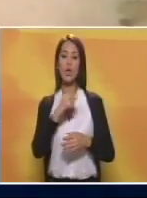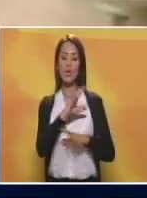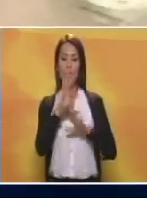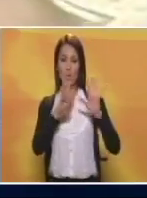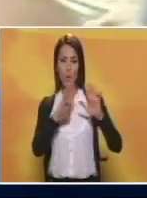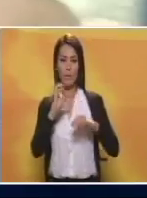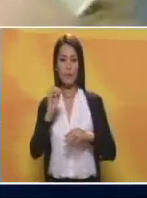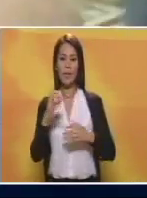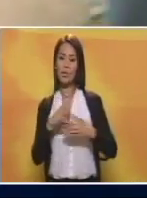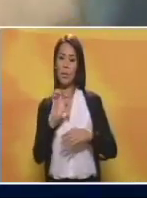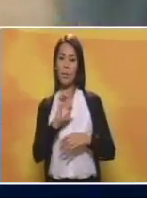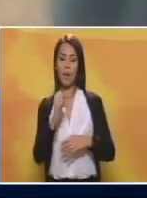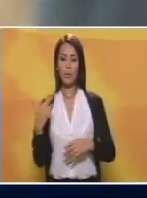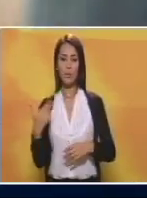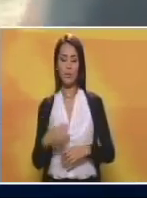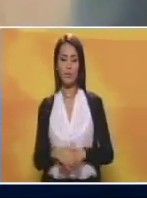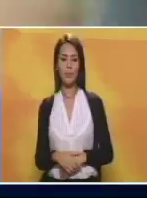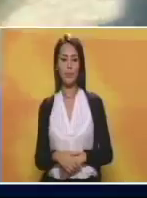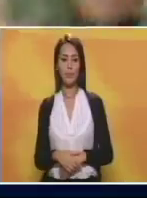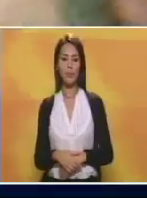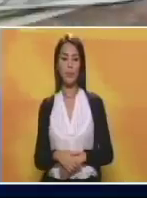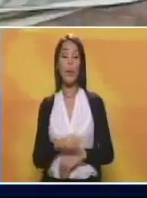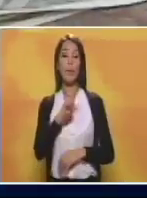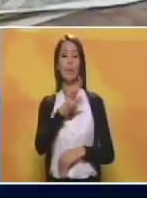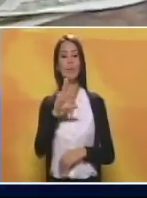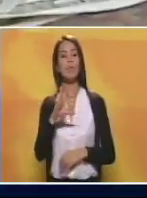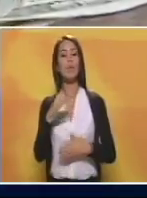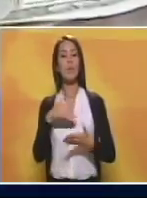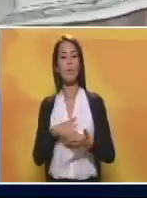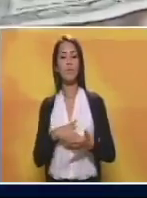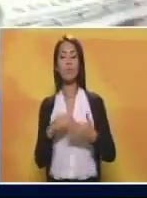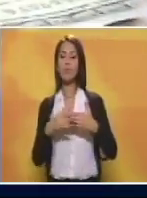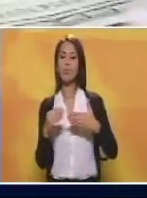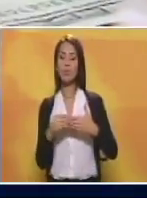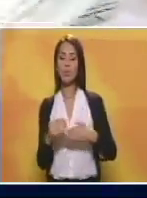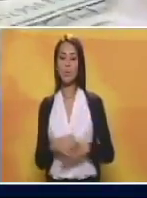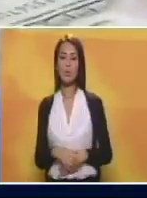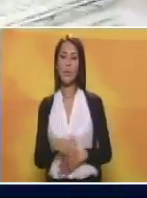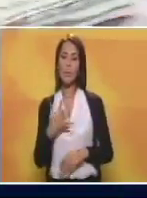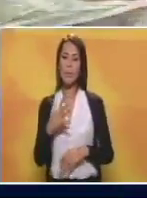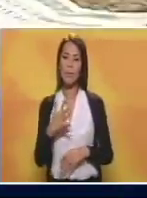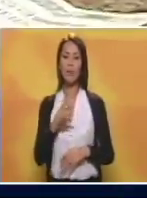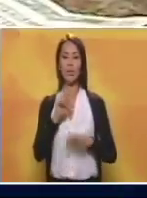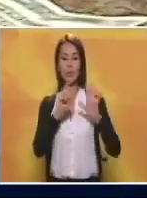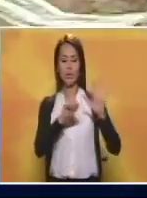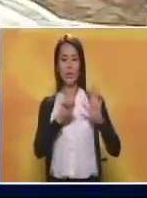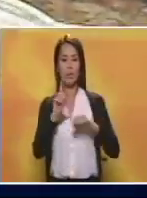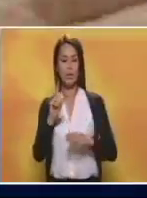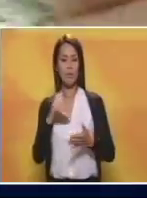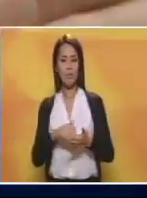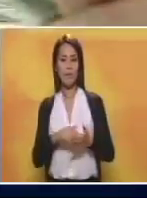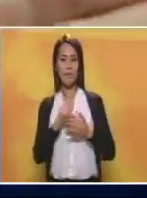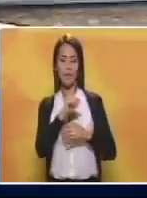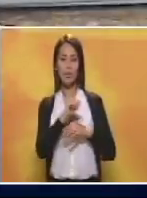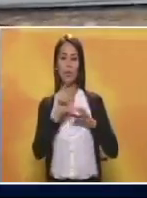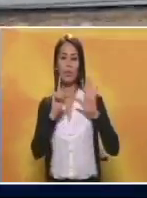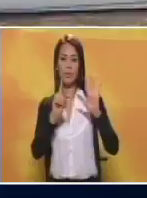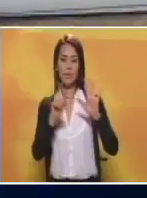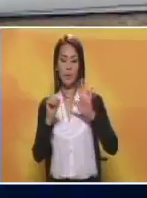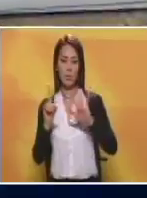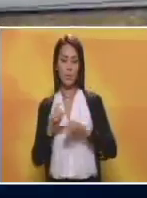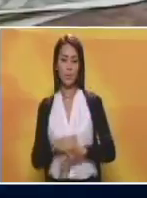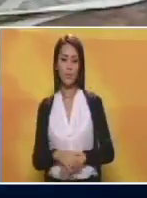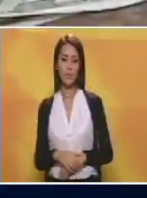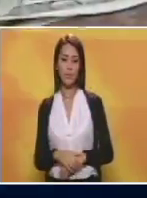euro, equivalente a 25.000 bolívares por dólar, y la última cuando promedió 61.169 bolívares por euro, es